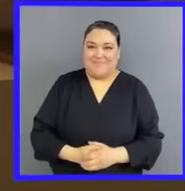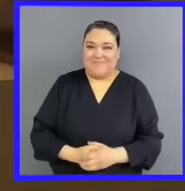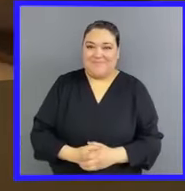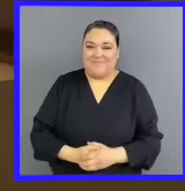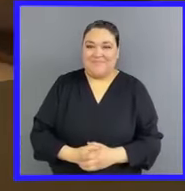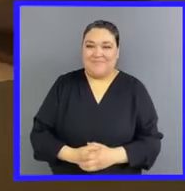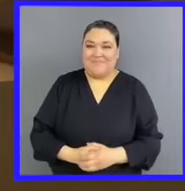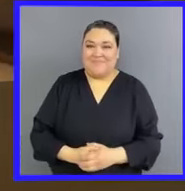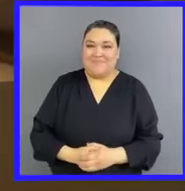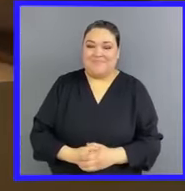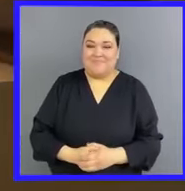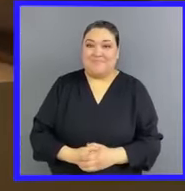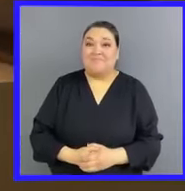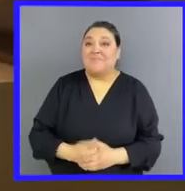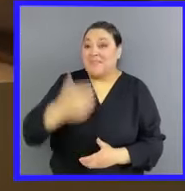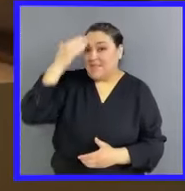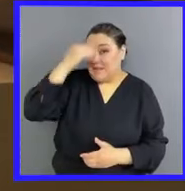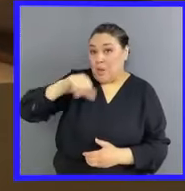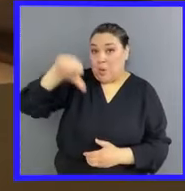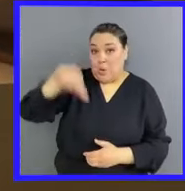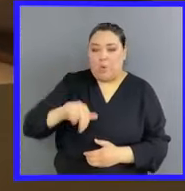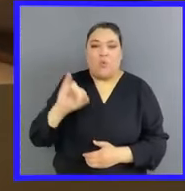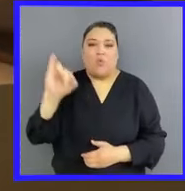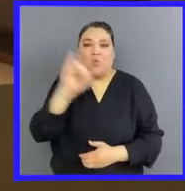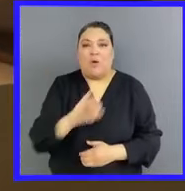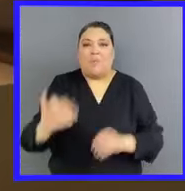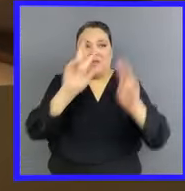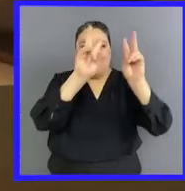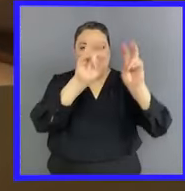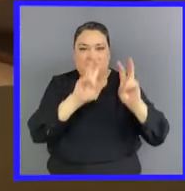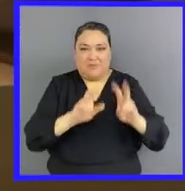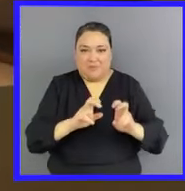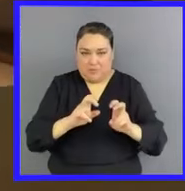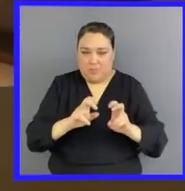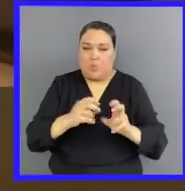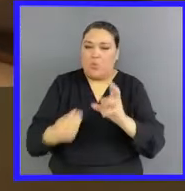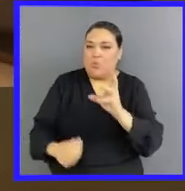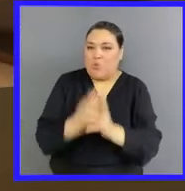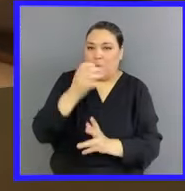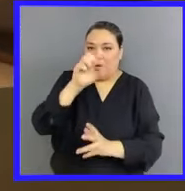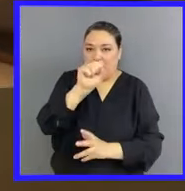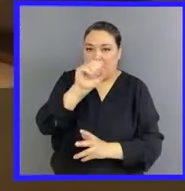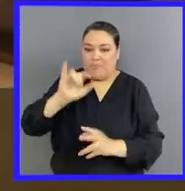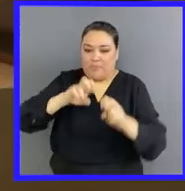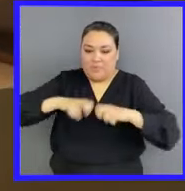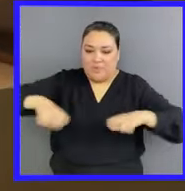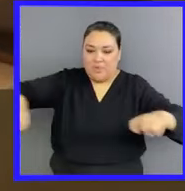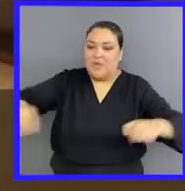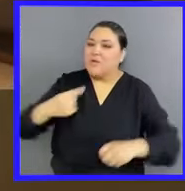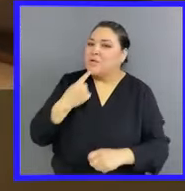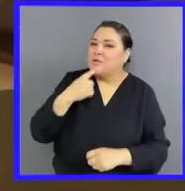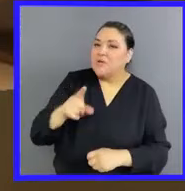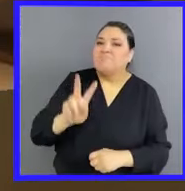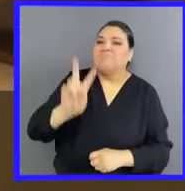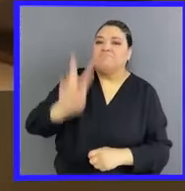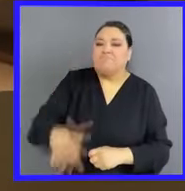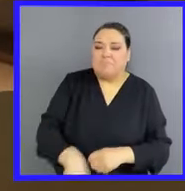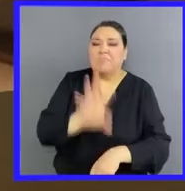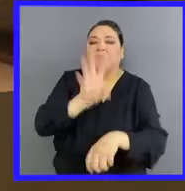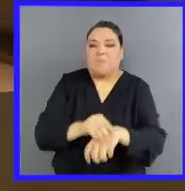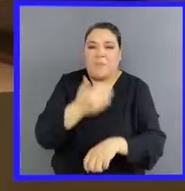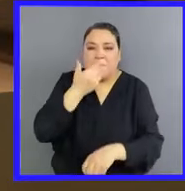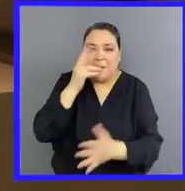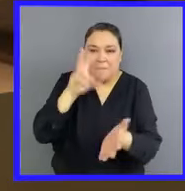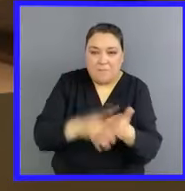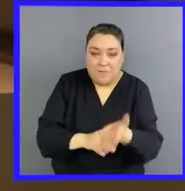Entre los asuntos de este jueves, el Pleno de la nueva Suprema Corte de Justicia declaró válida la reserva de identidad de servidores públicos